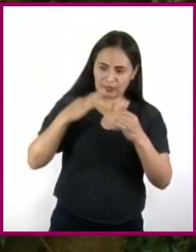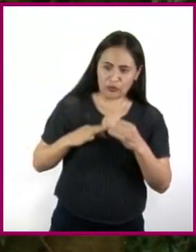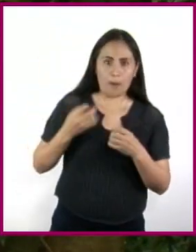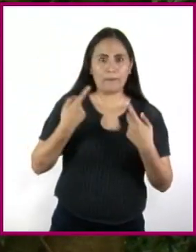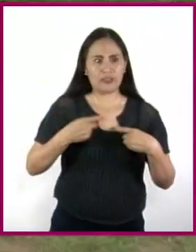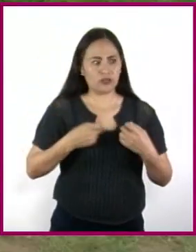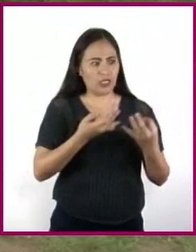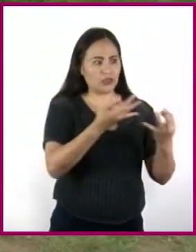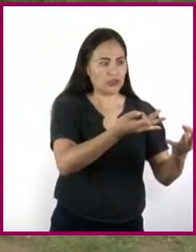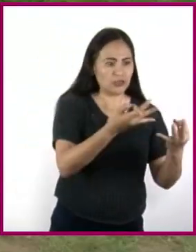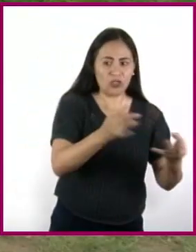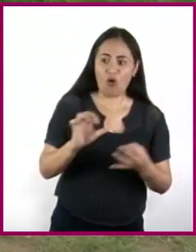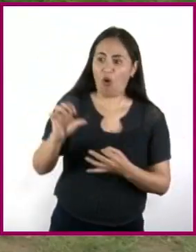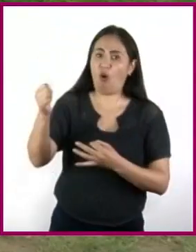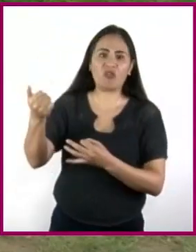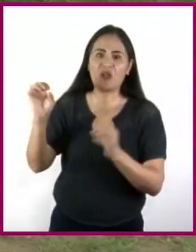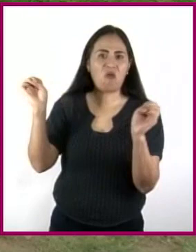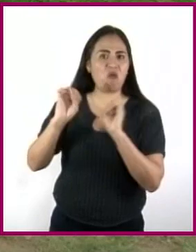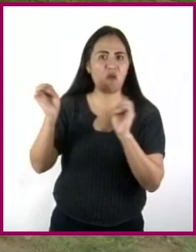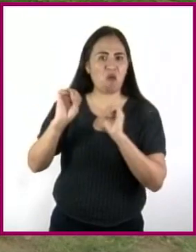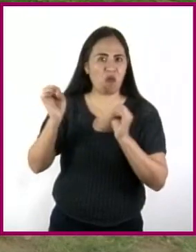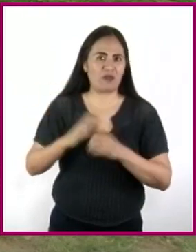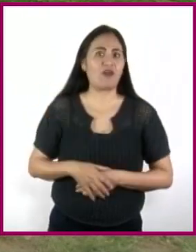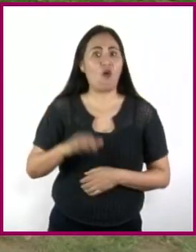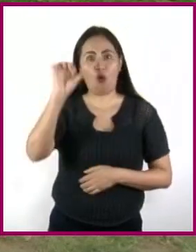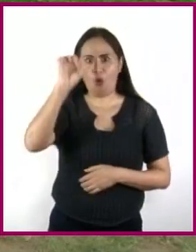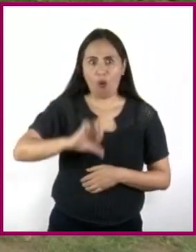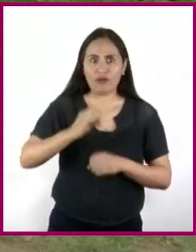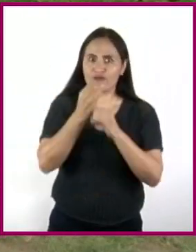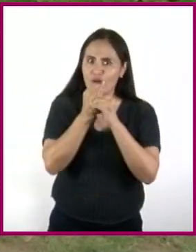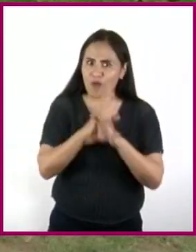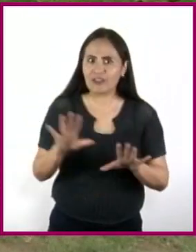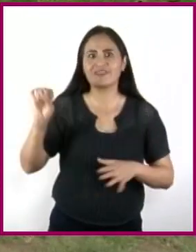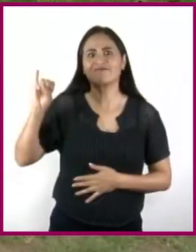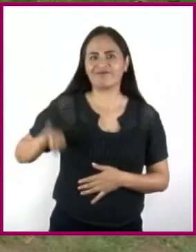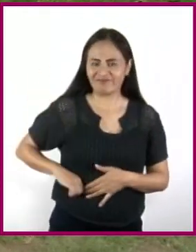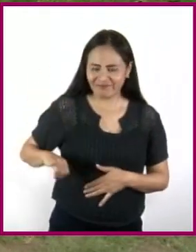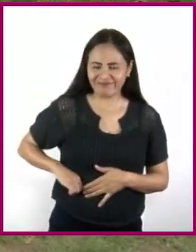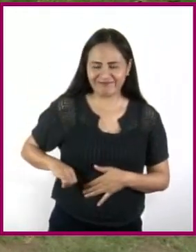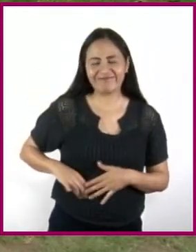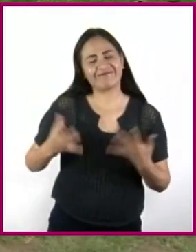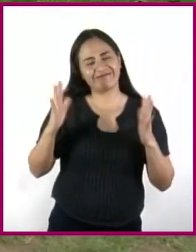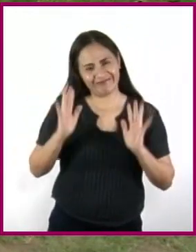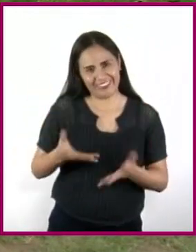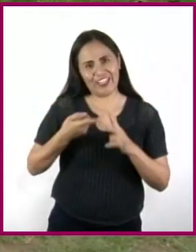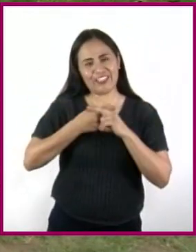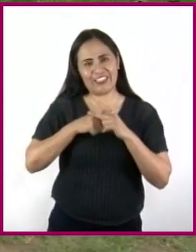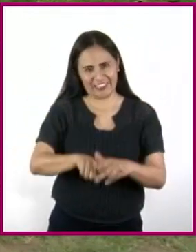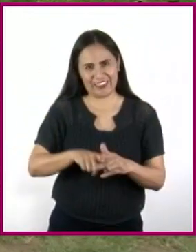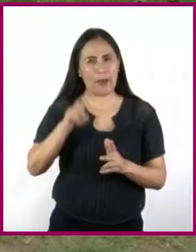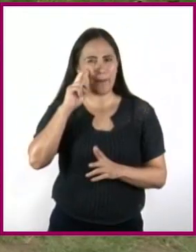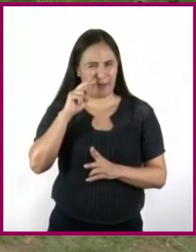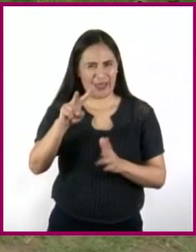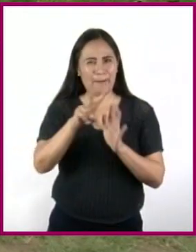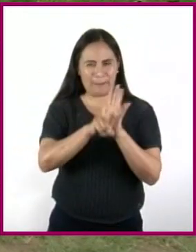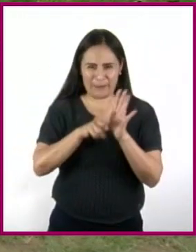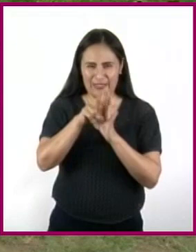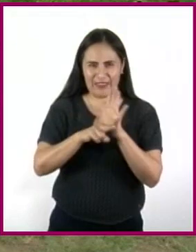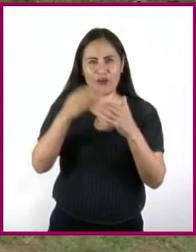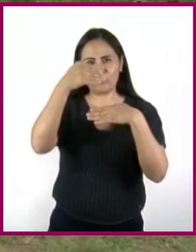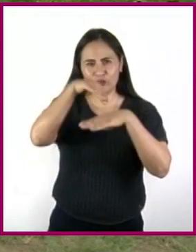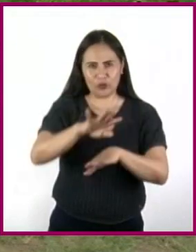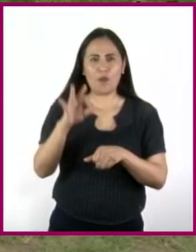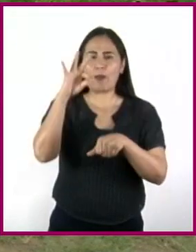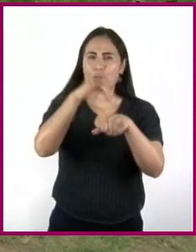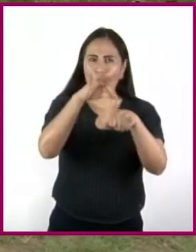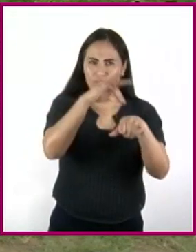que a otras. La información está muy interesante, así que comencemos de una vez con una cápsula que nos habla sobre los